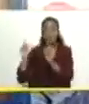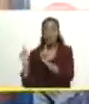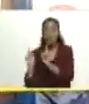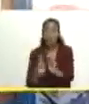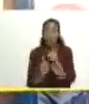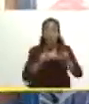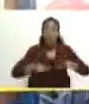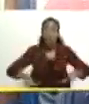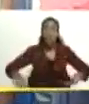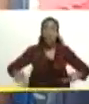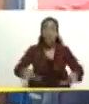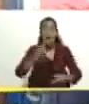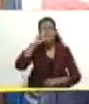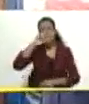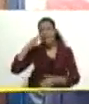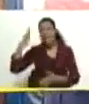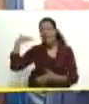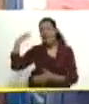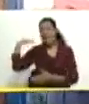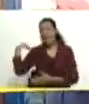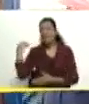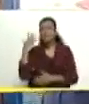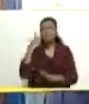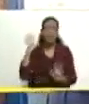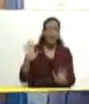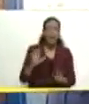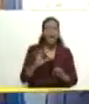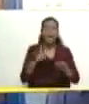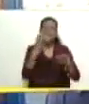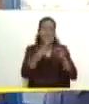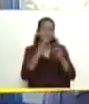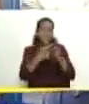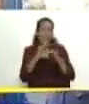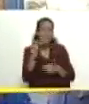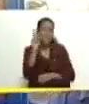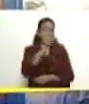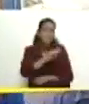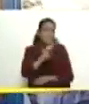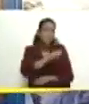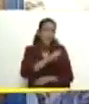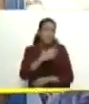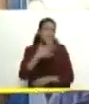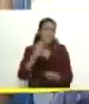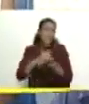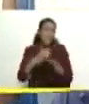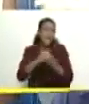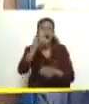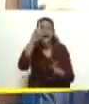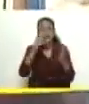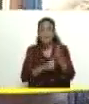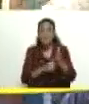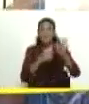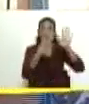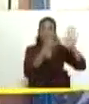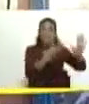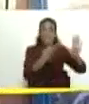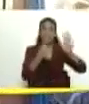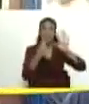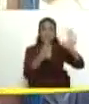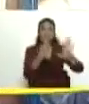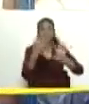lugar. Pudiera ser como septiembre, por allí, del año